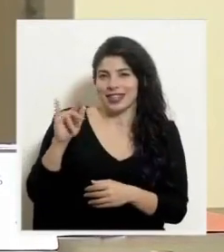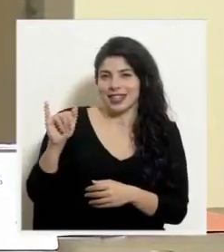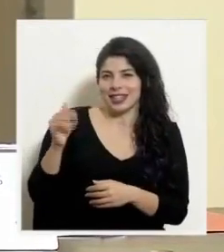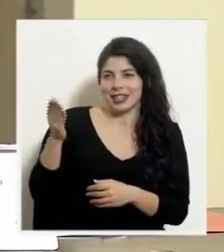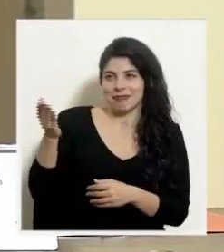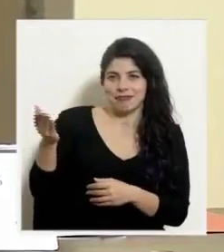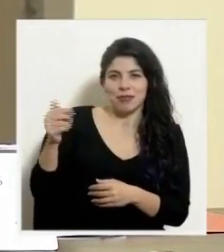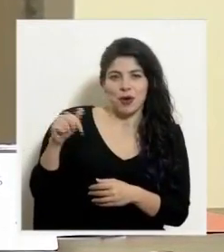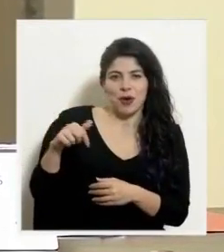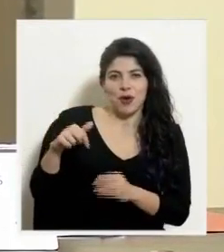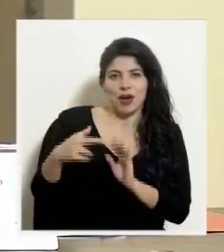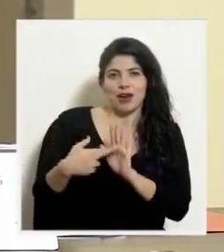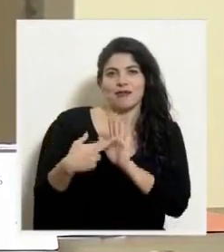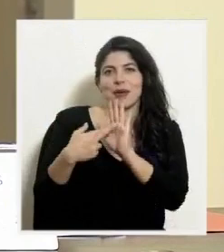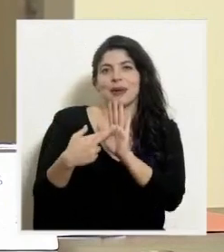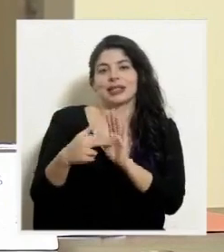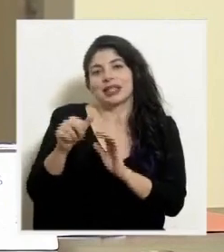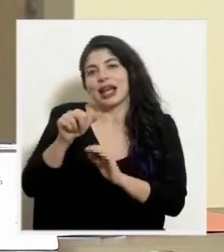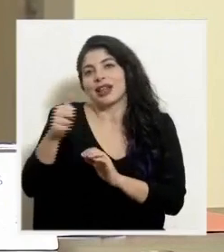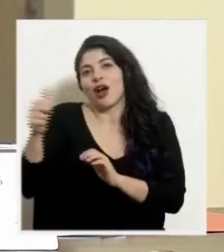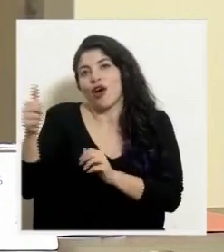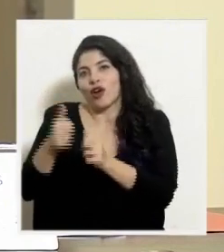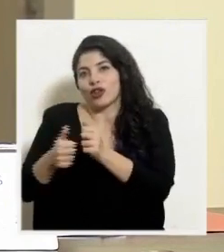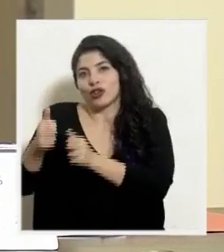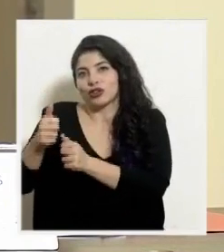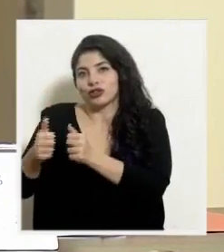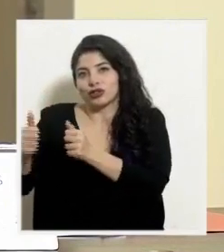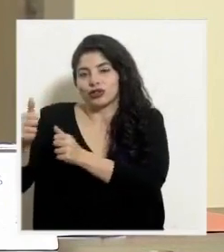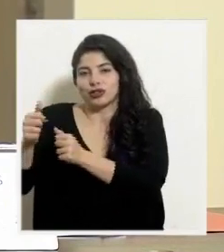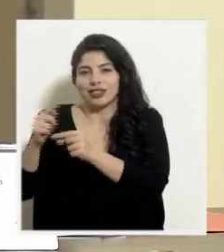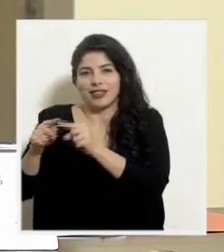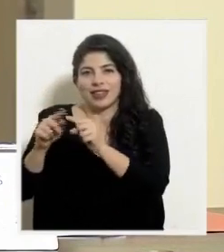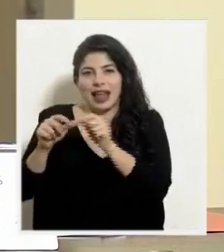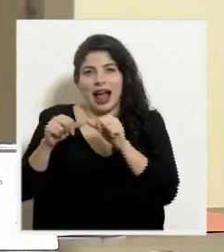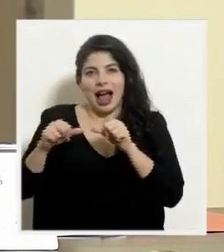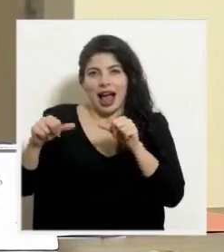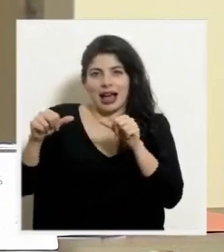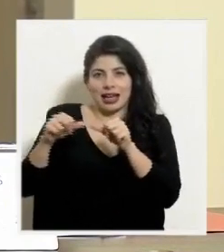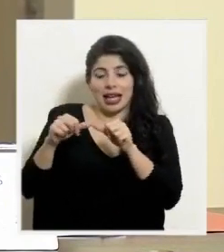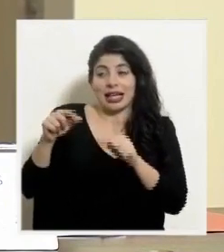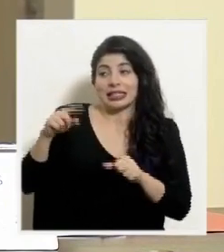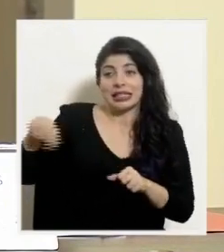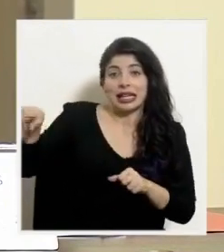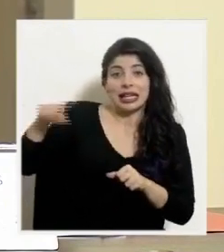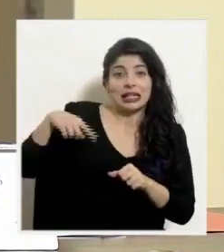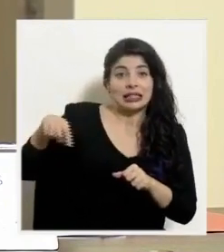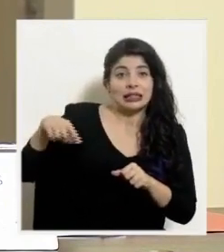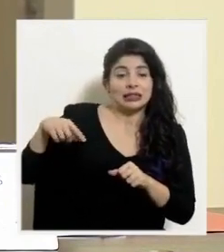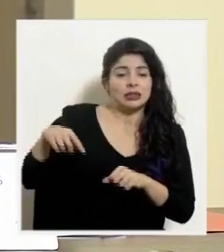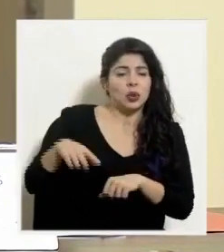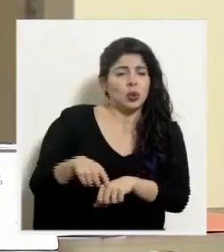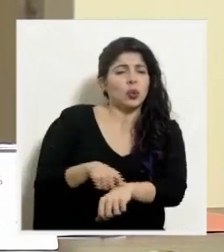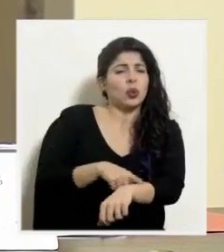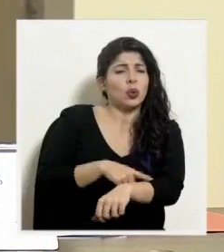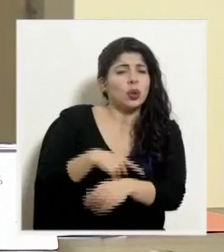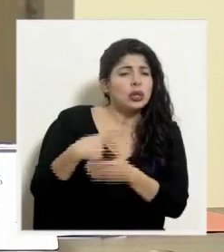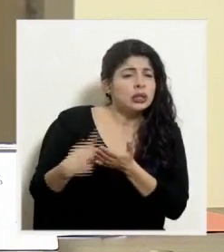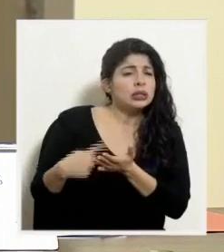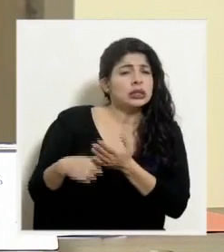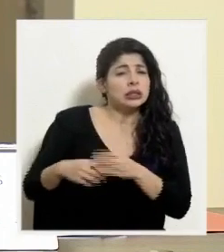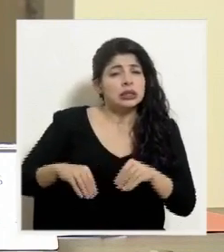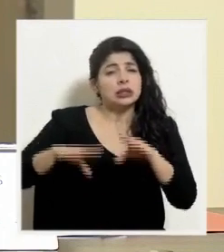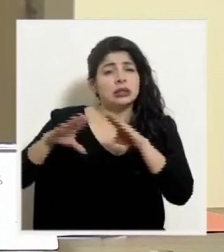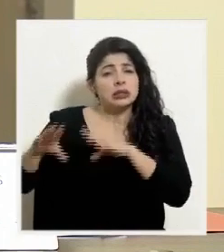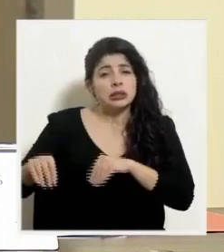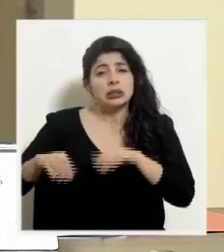representando a varios jerarcas más de sectores que han tenido sesiones largas,